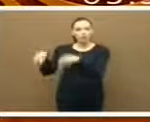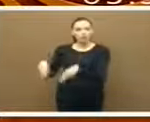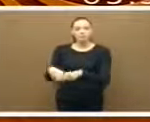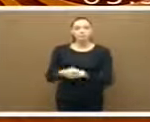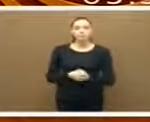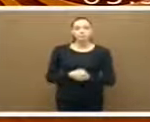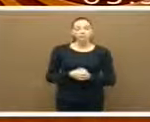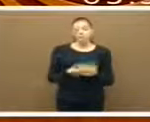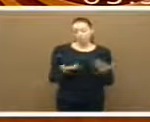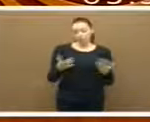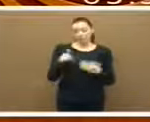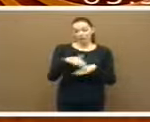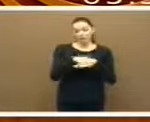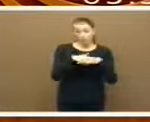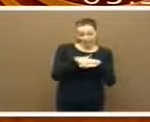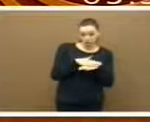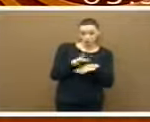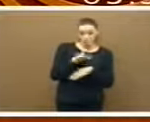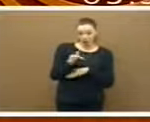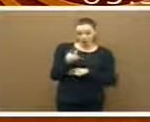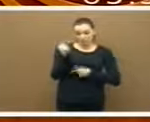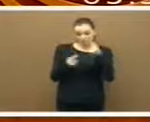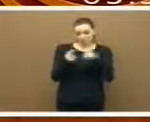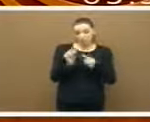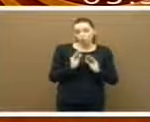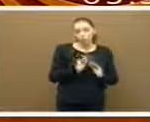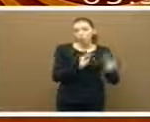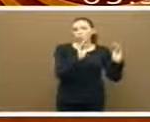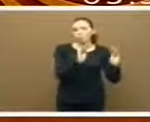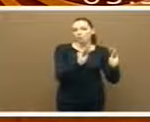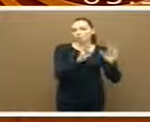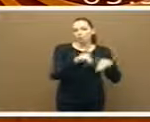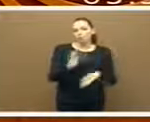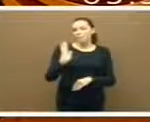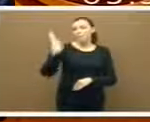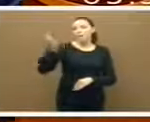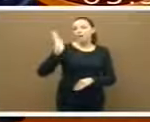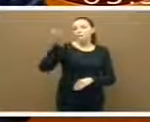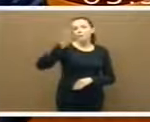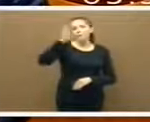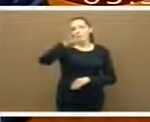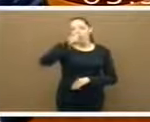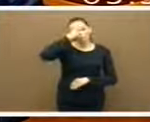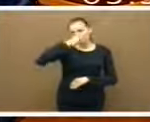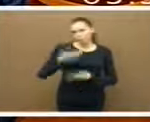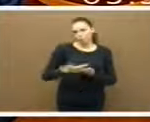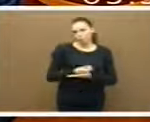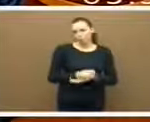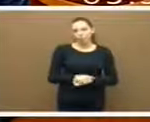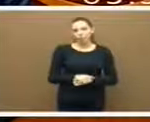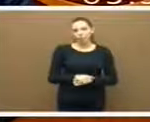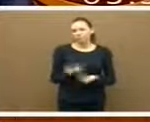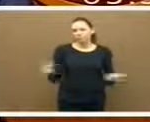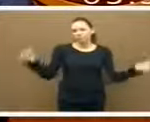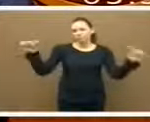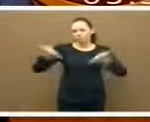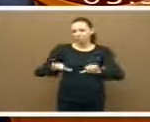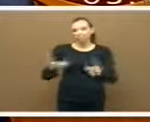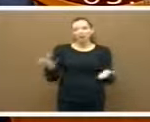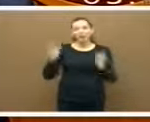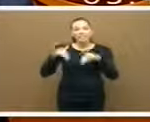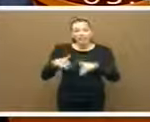Gobierno están, de esta manera, marginando claramente a las zonas rurales. Están generando mucho más paro